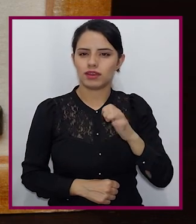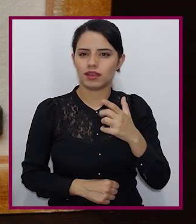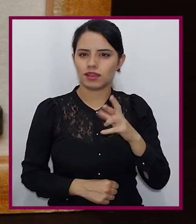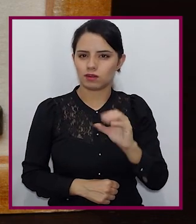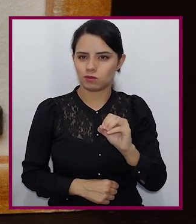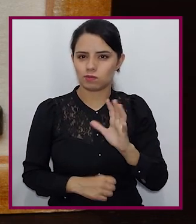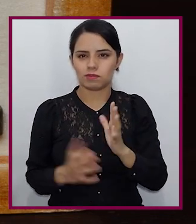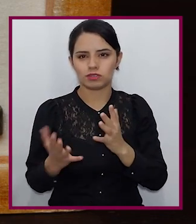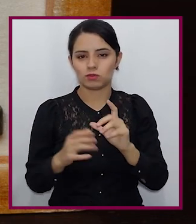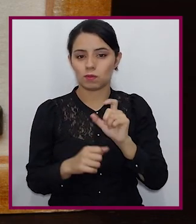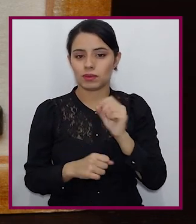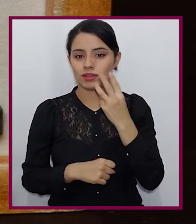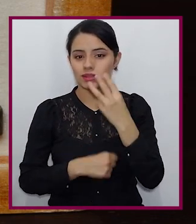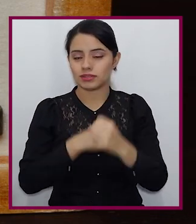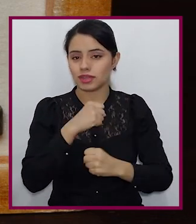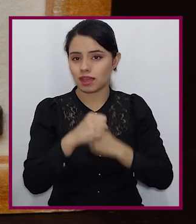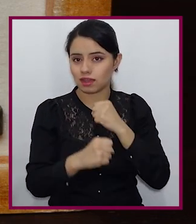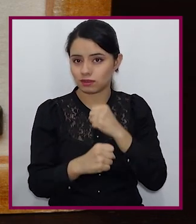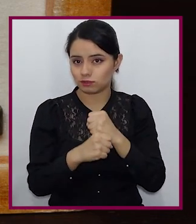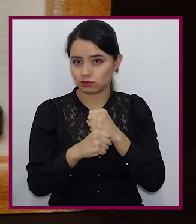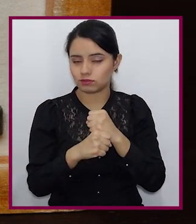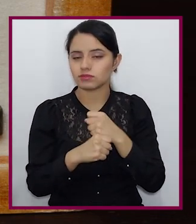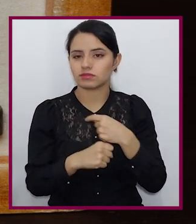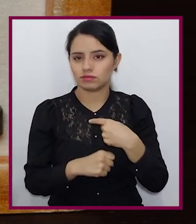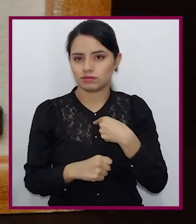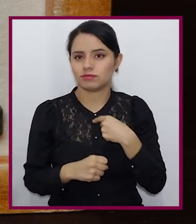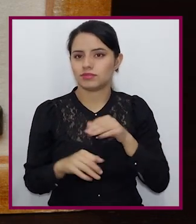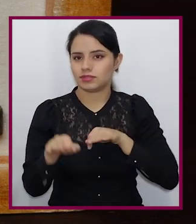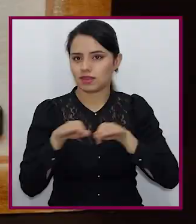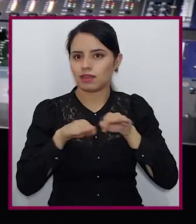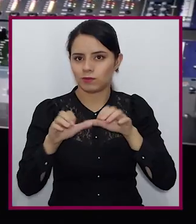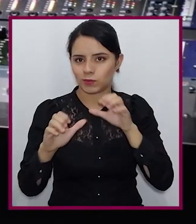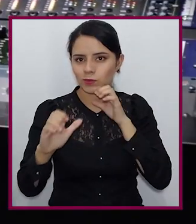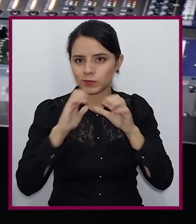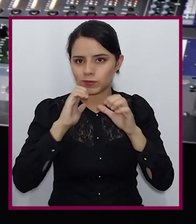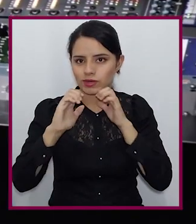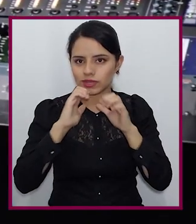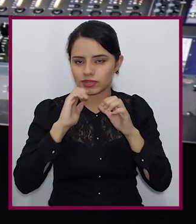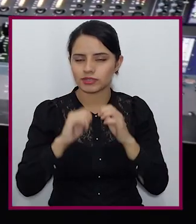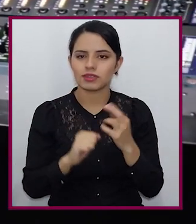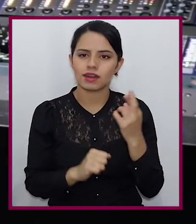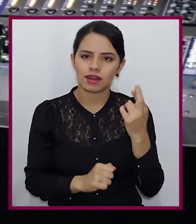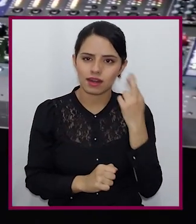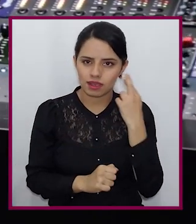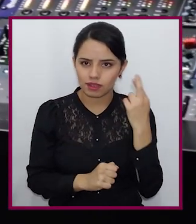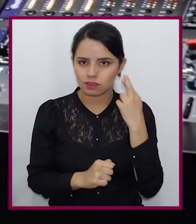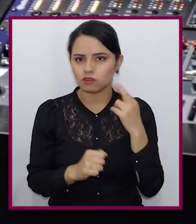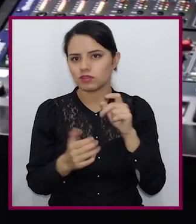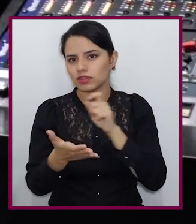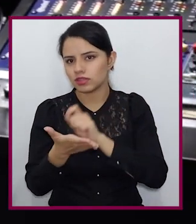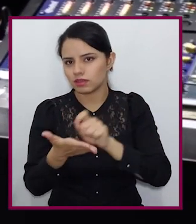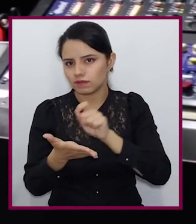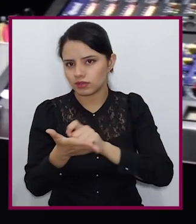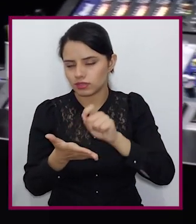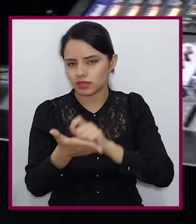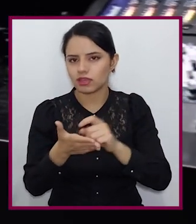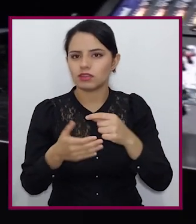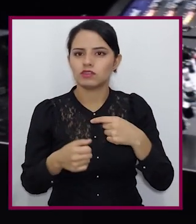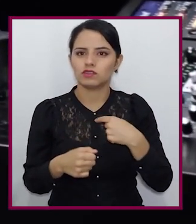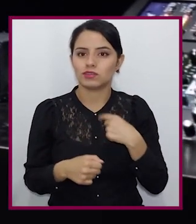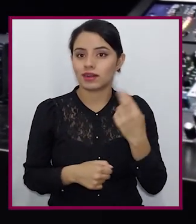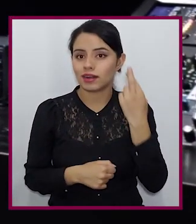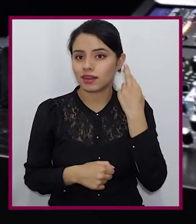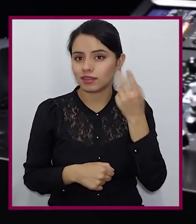medios de comunicación, especialmente en la radio, en donde, bueno, pues me ha tocado hacer de todo, guiones, producción, he dirigido estaciones de